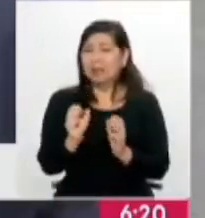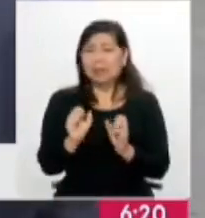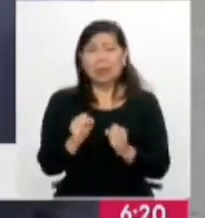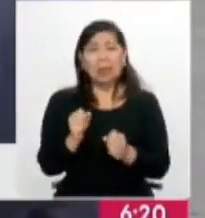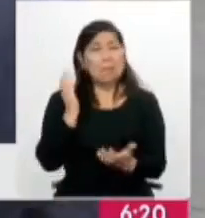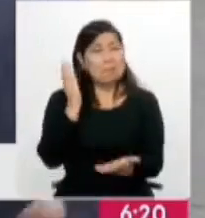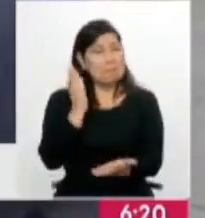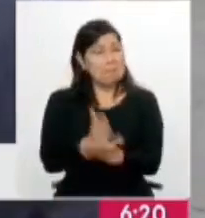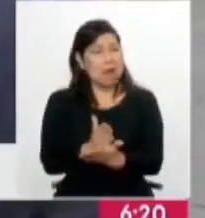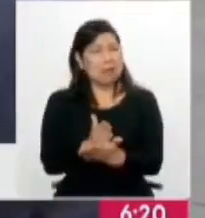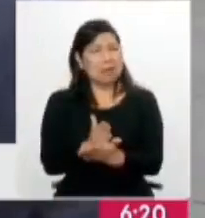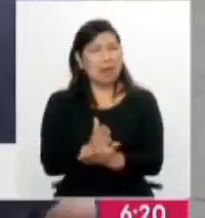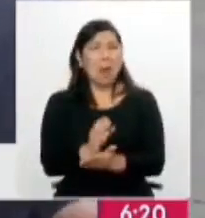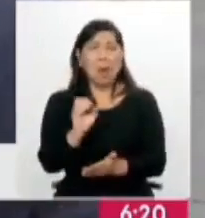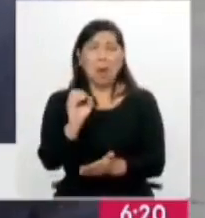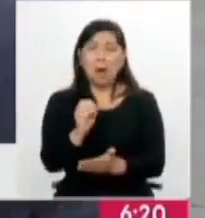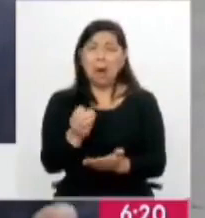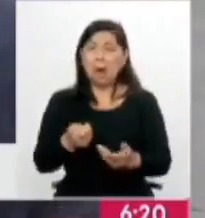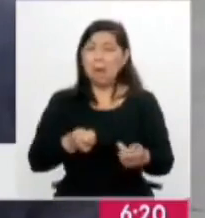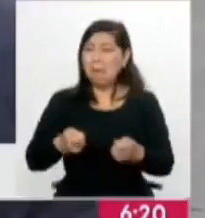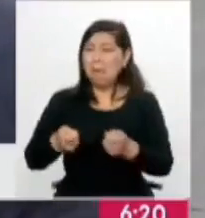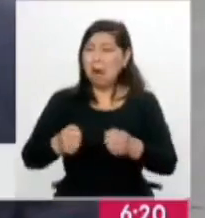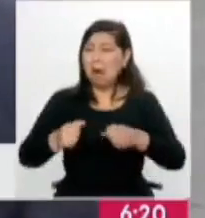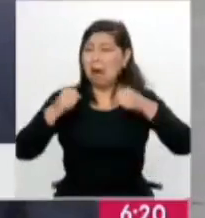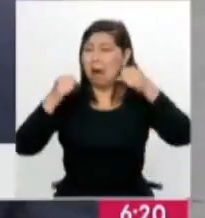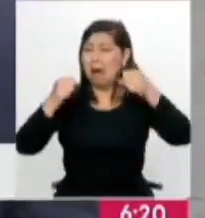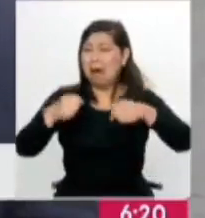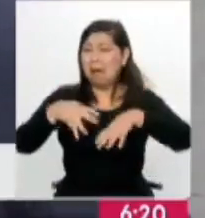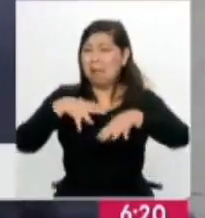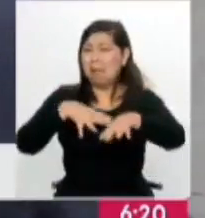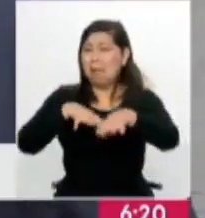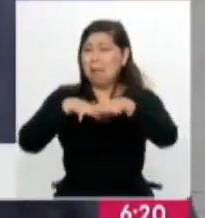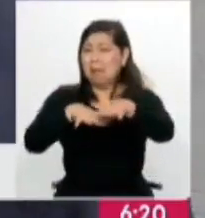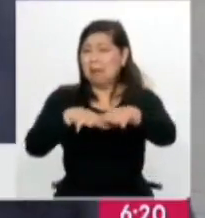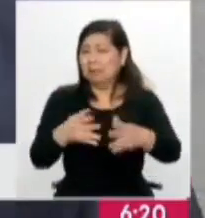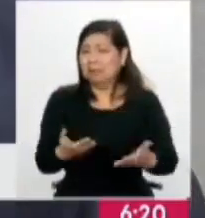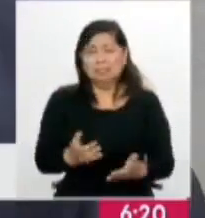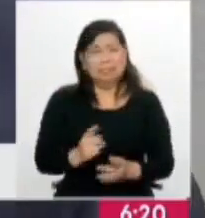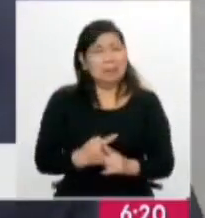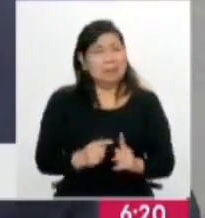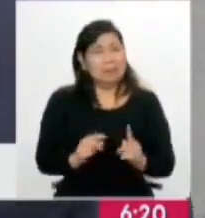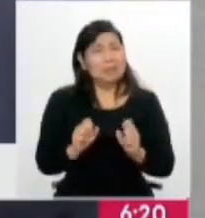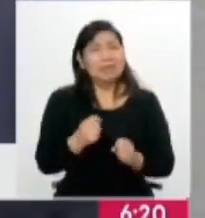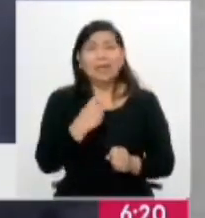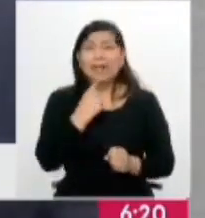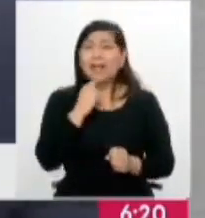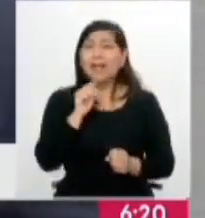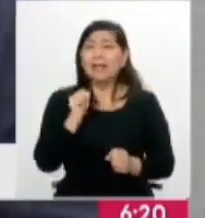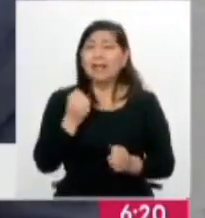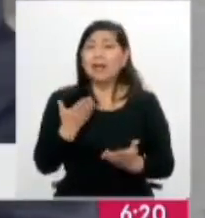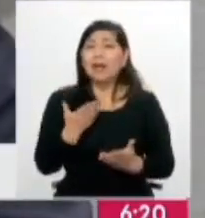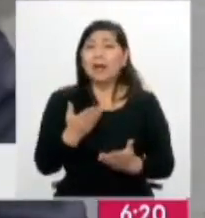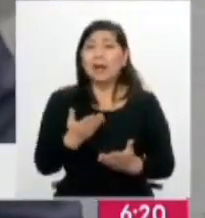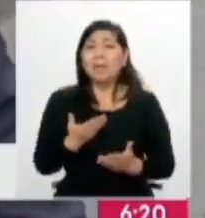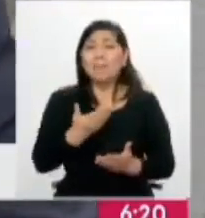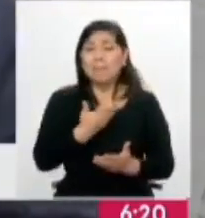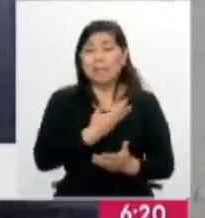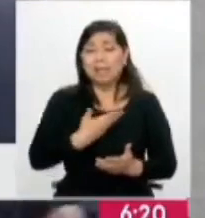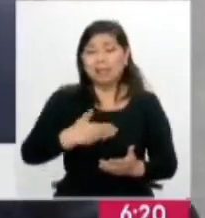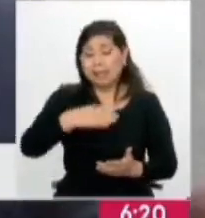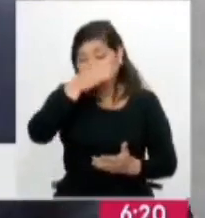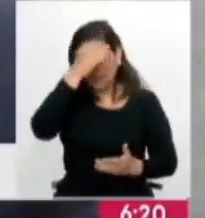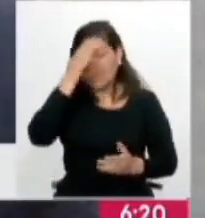dado un ultimátum o que se esté llamando a movilizaciones contra este poder del Estado, aunque sí señaló que Castillo Terrones